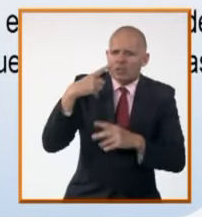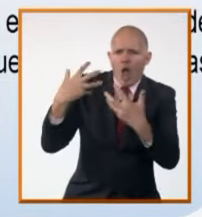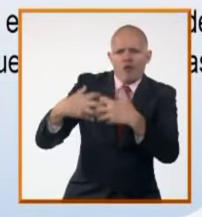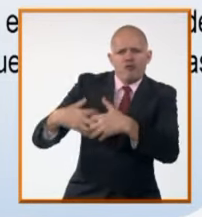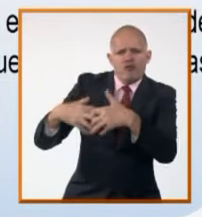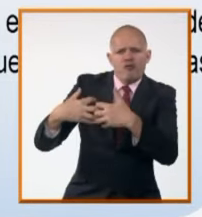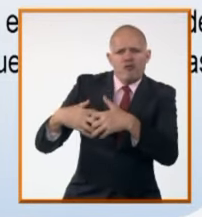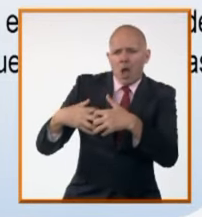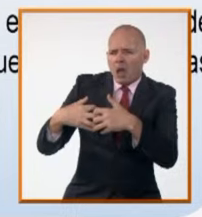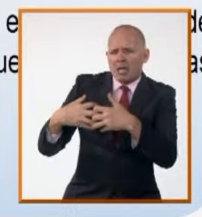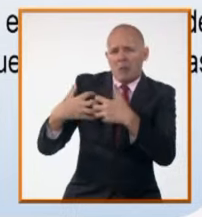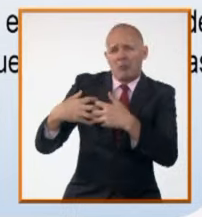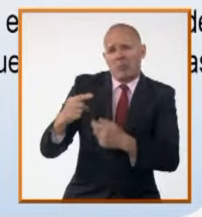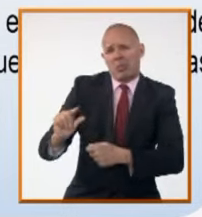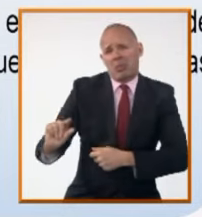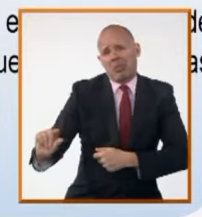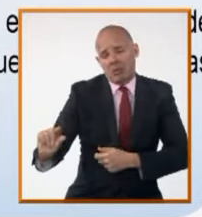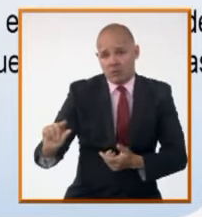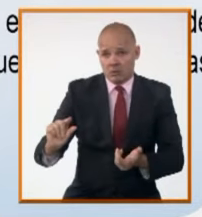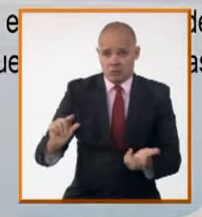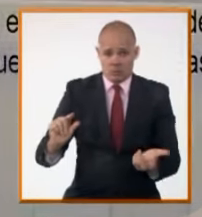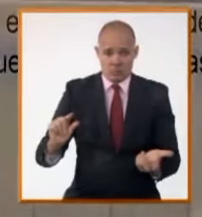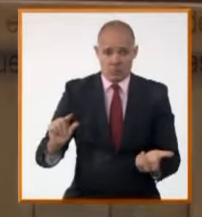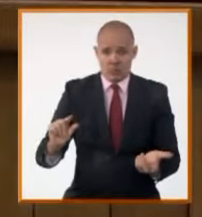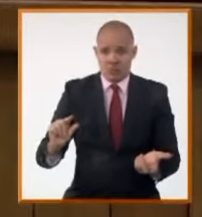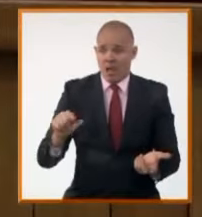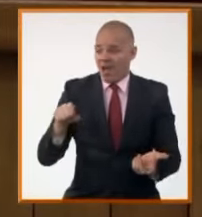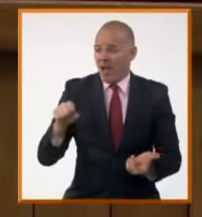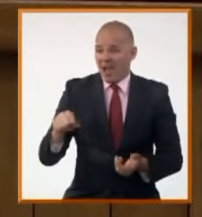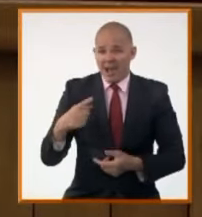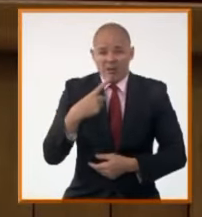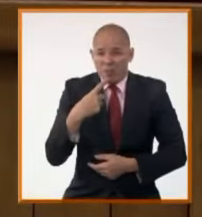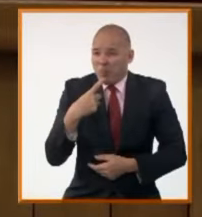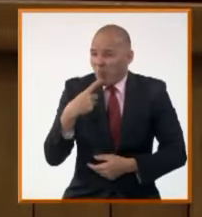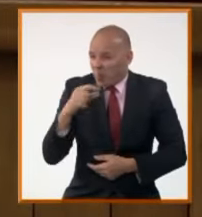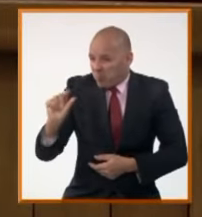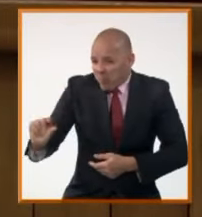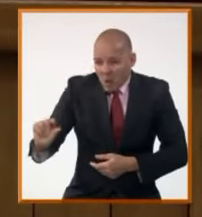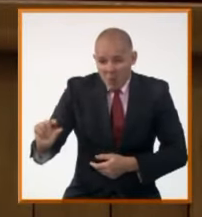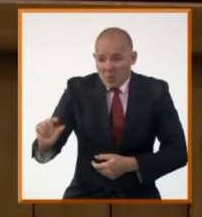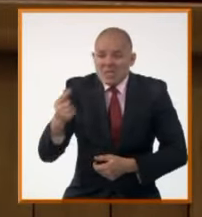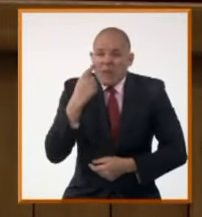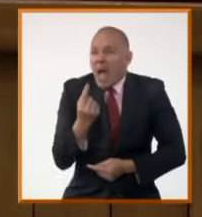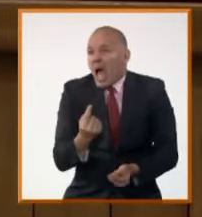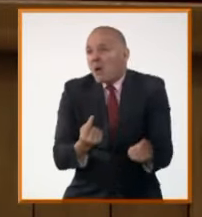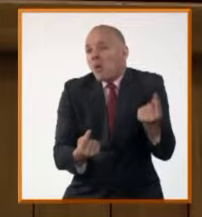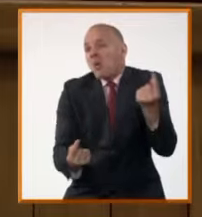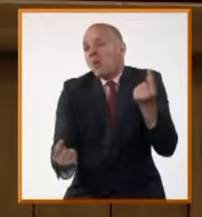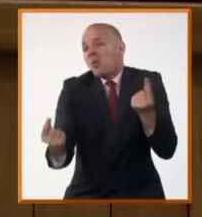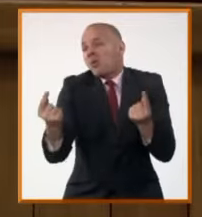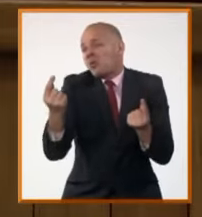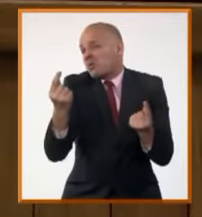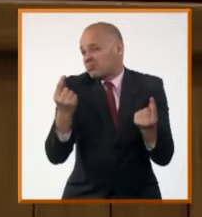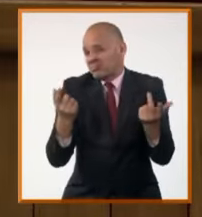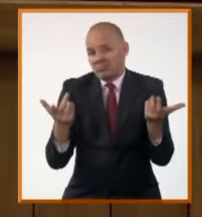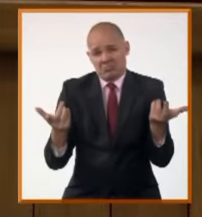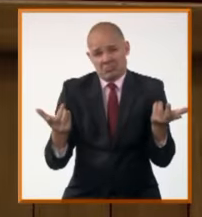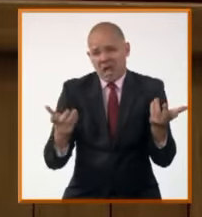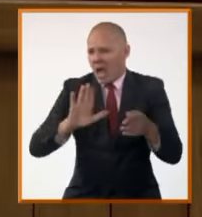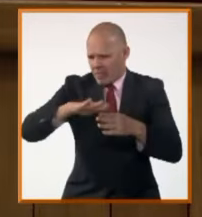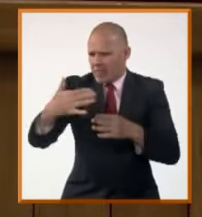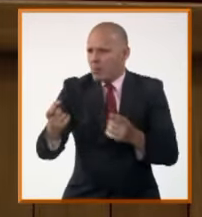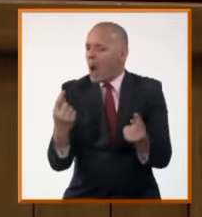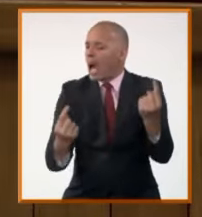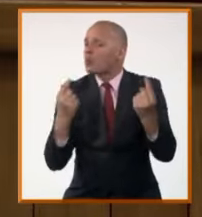de explotación. Son todavía muy pocos los buenos ejemplos. Me referiré posteriormente a ello.